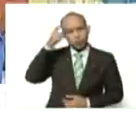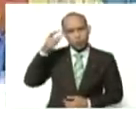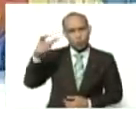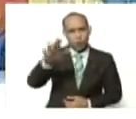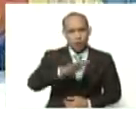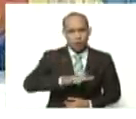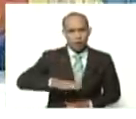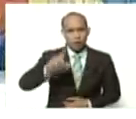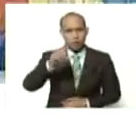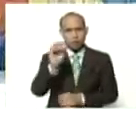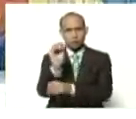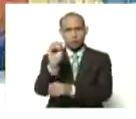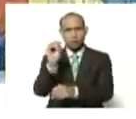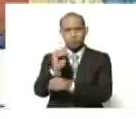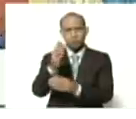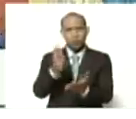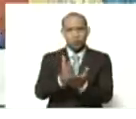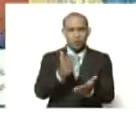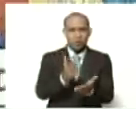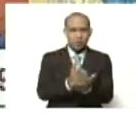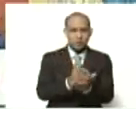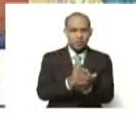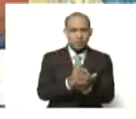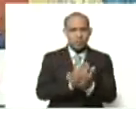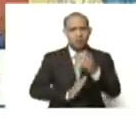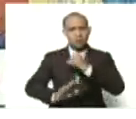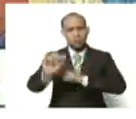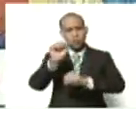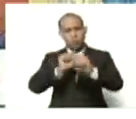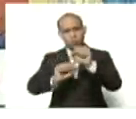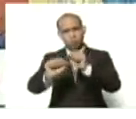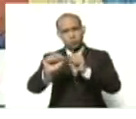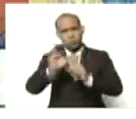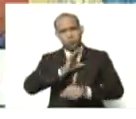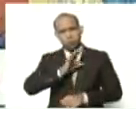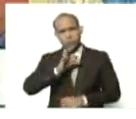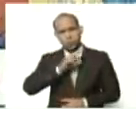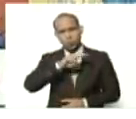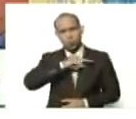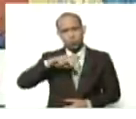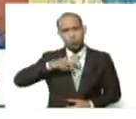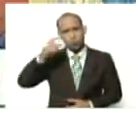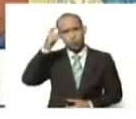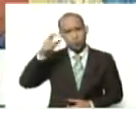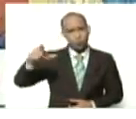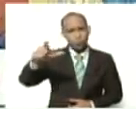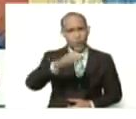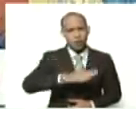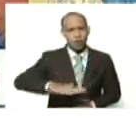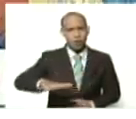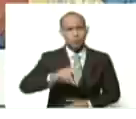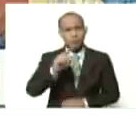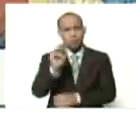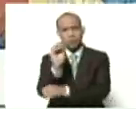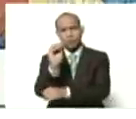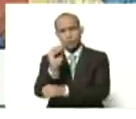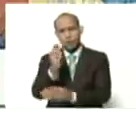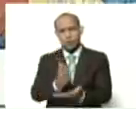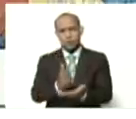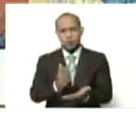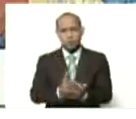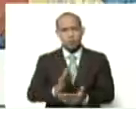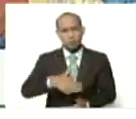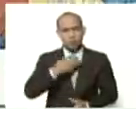proteger, como siempre, proteger a nuestro pueblo. Todo es posible si nos protegemos, todo es posible.